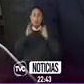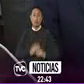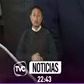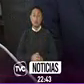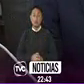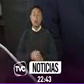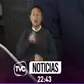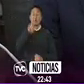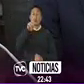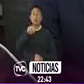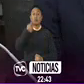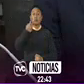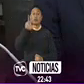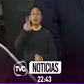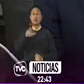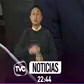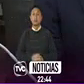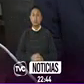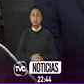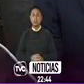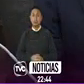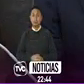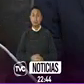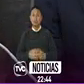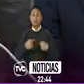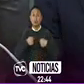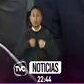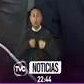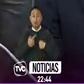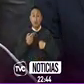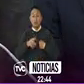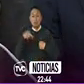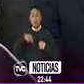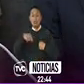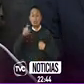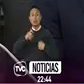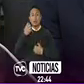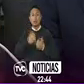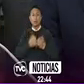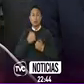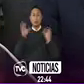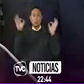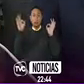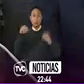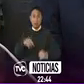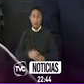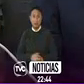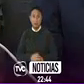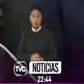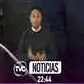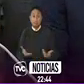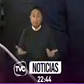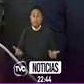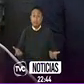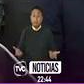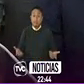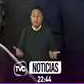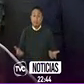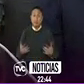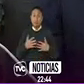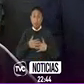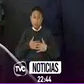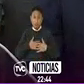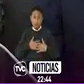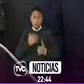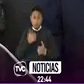De 2023, porque yo también estoy con problemas de sequía, así es que ya no es problema